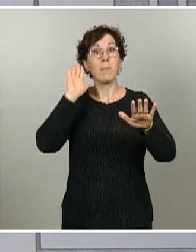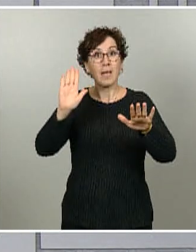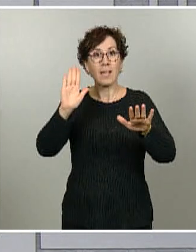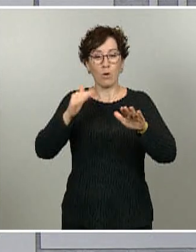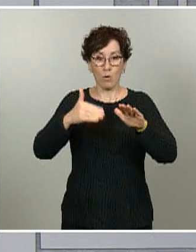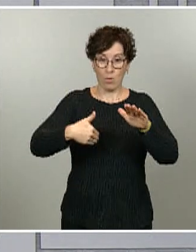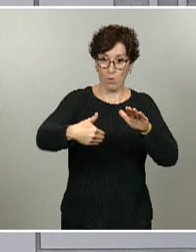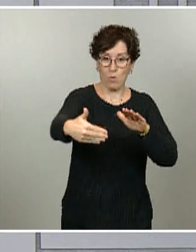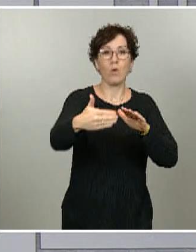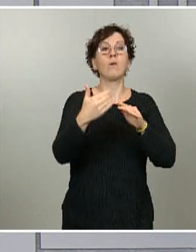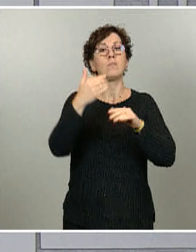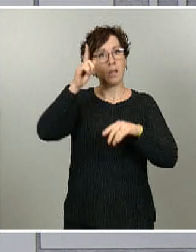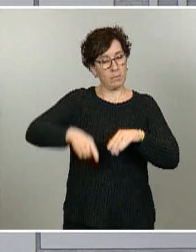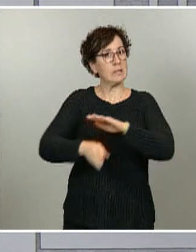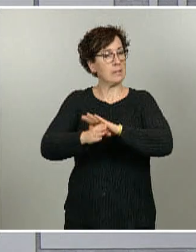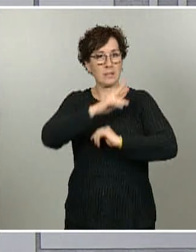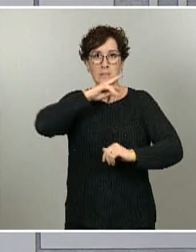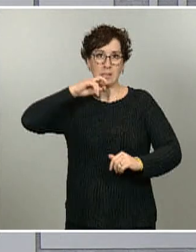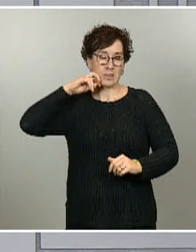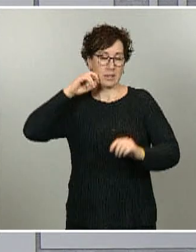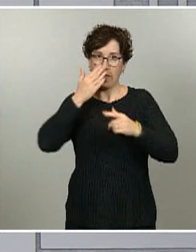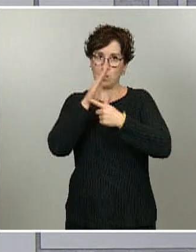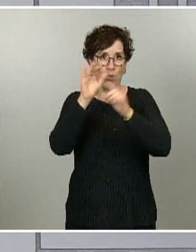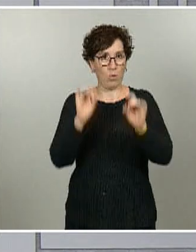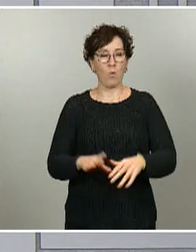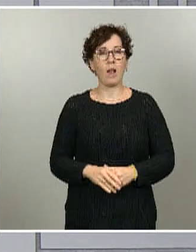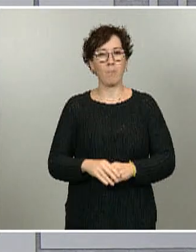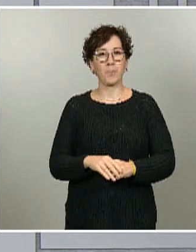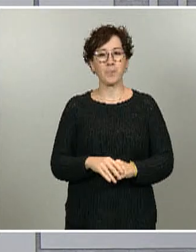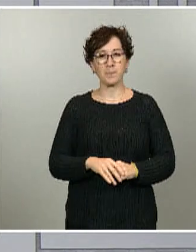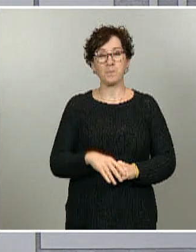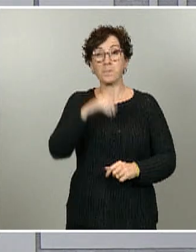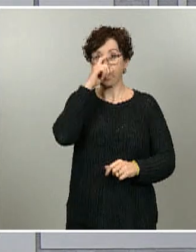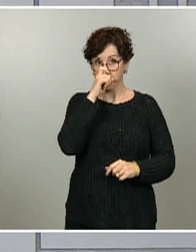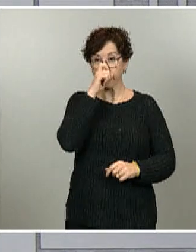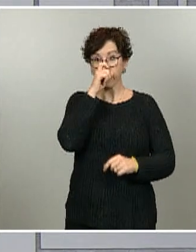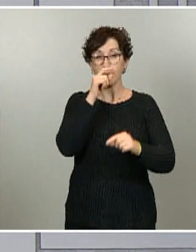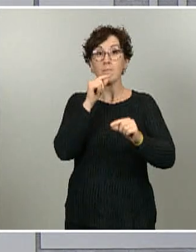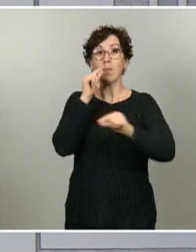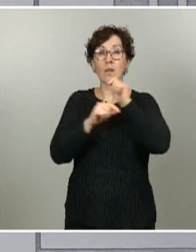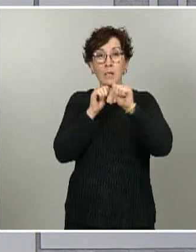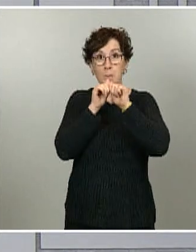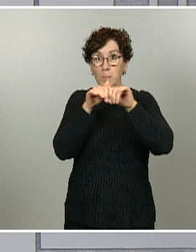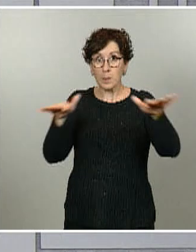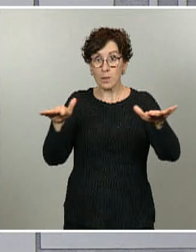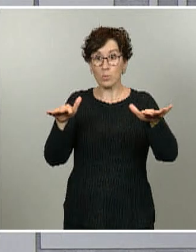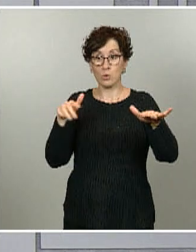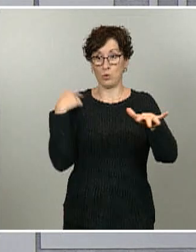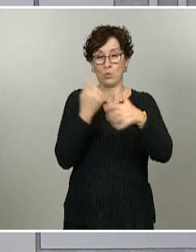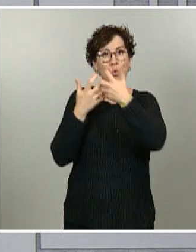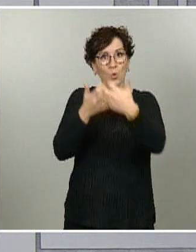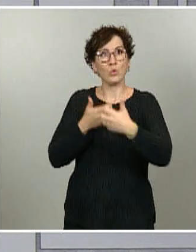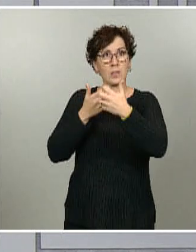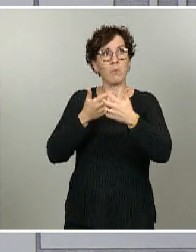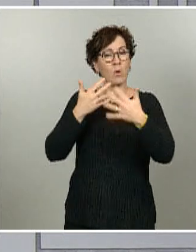de desescalada. Quiero recordarles que nos estamos enfrentando a un virus que ha afectado de una forma muy dura a aquellos